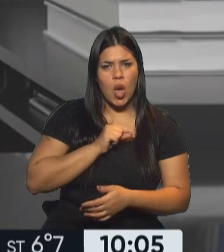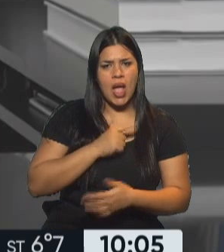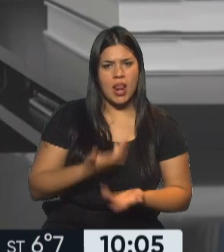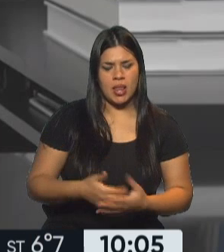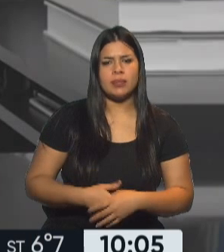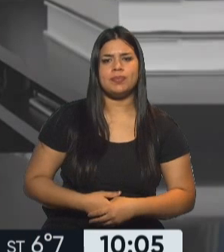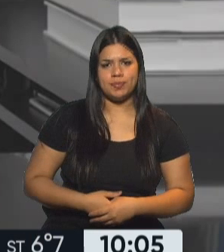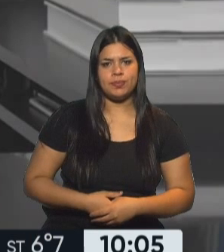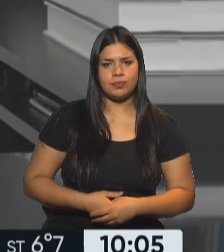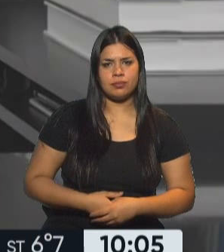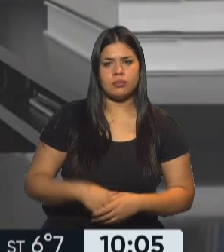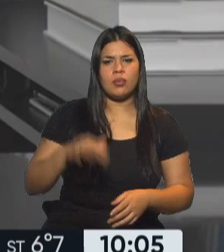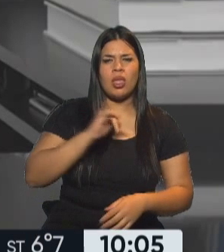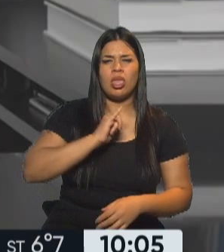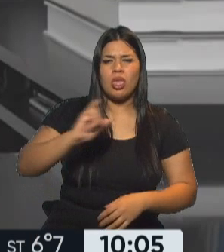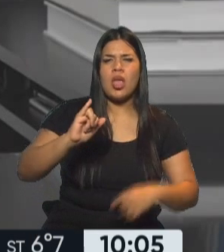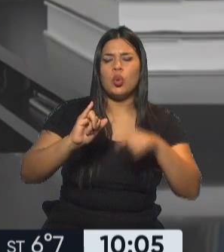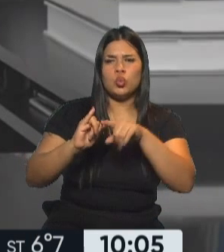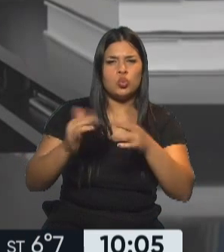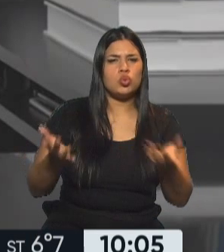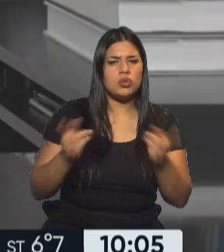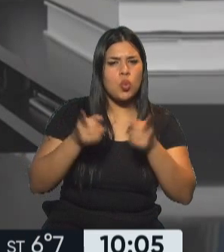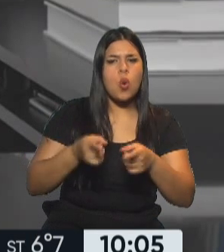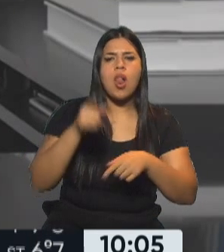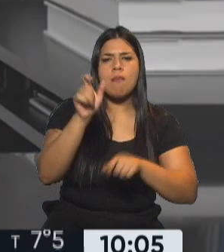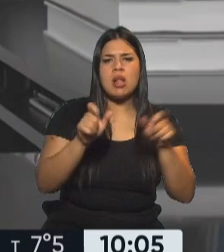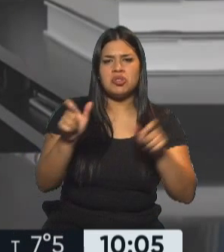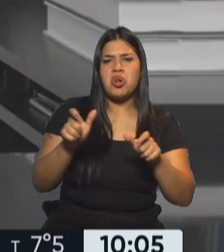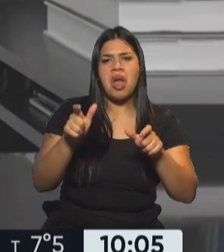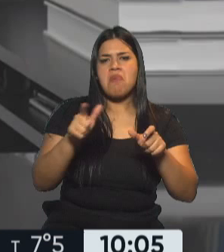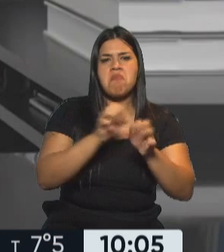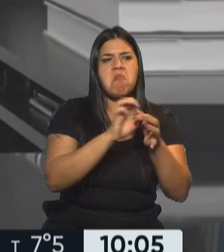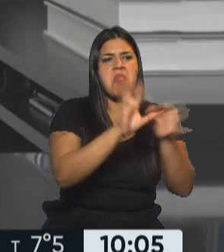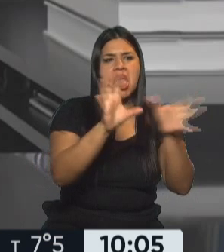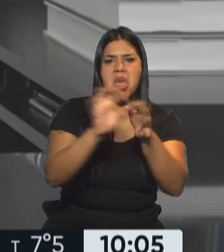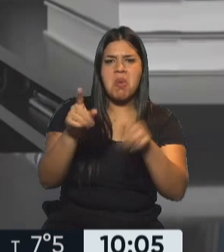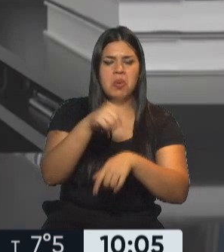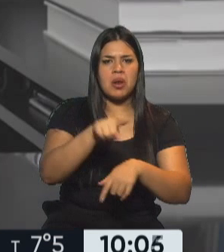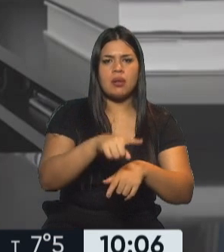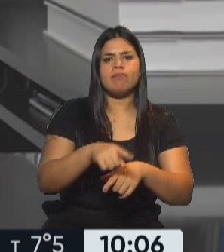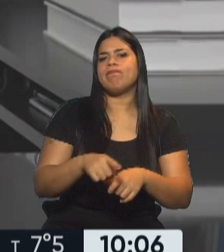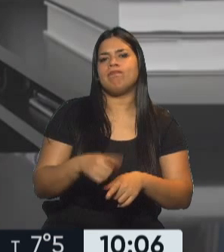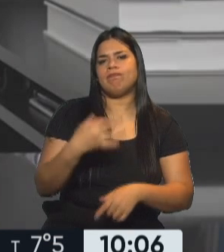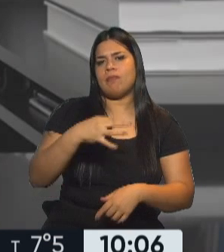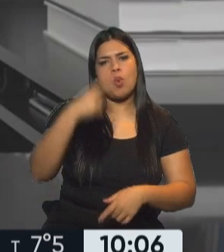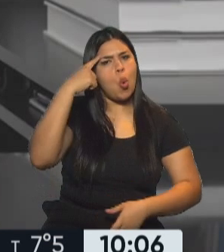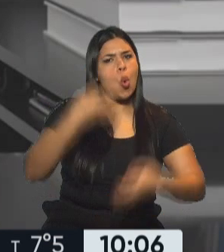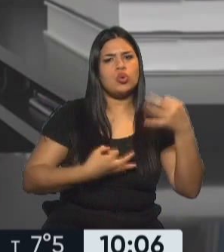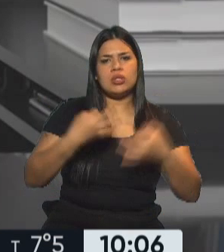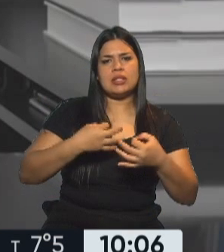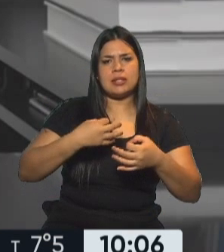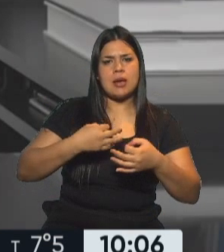sobre la impunidad que nos ahoga es una bandera que seguiremos alzando hasta que la justicia se haga